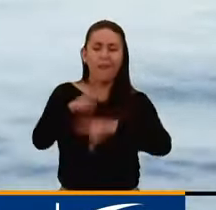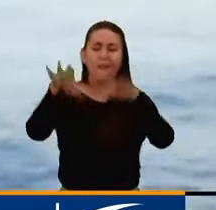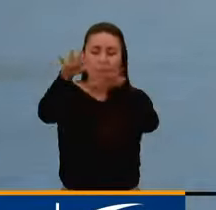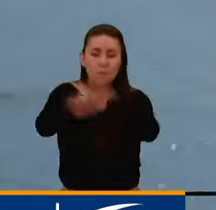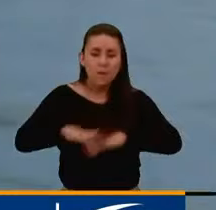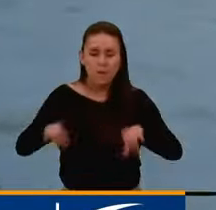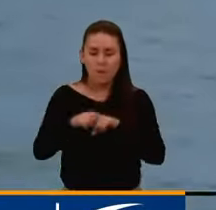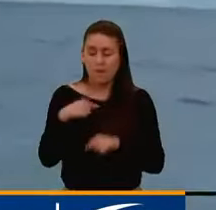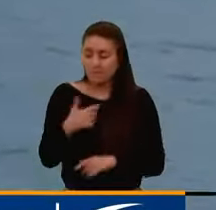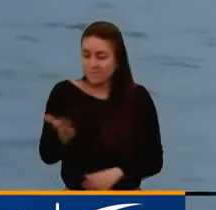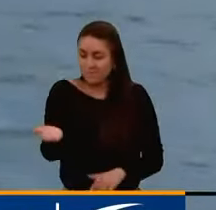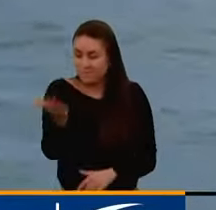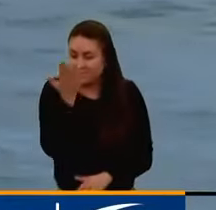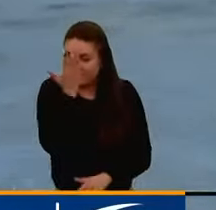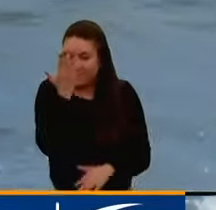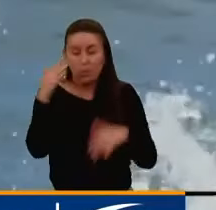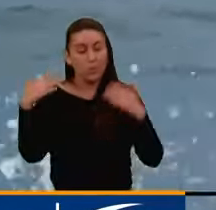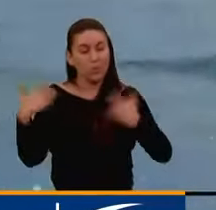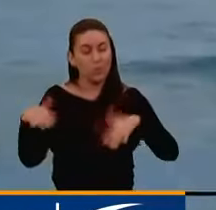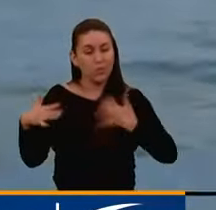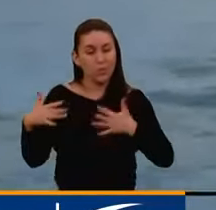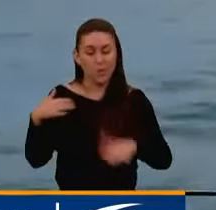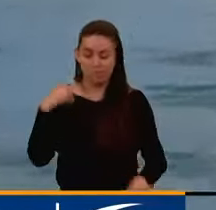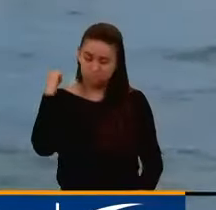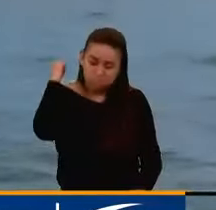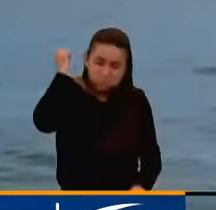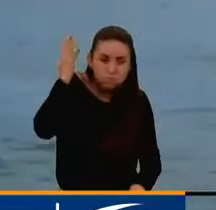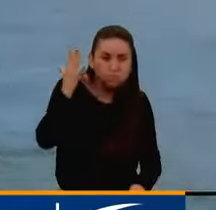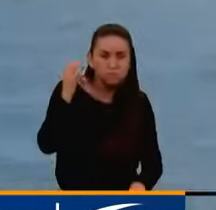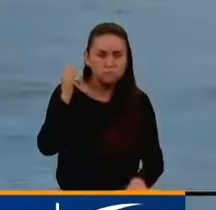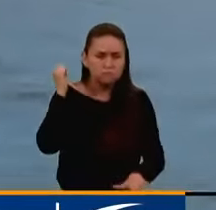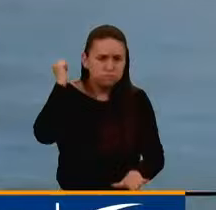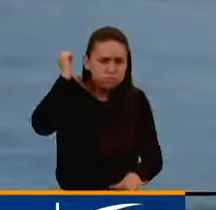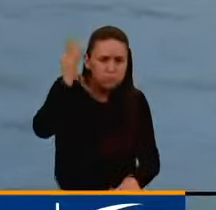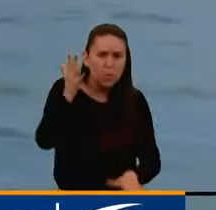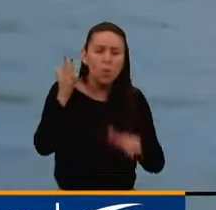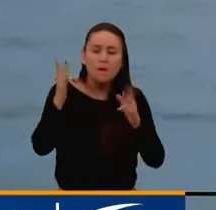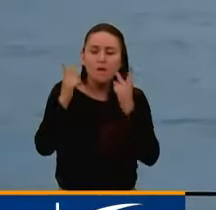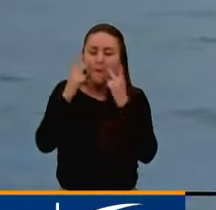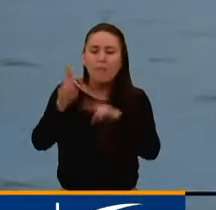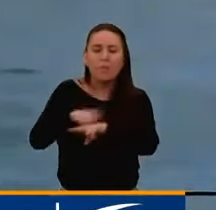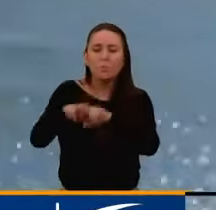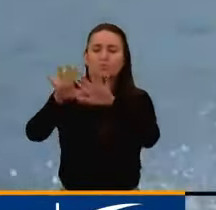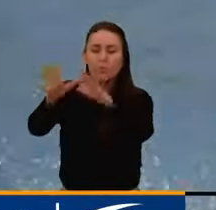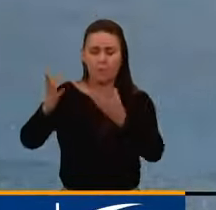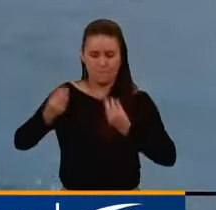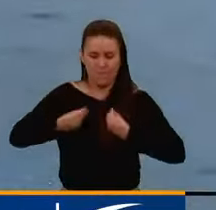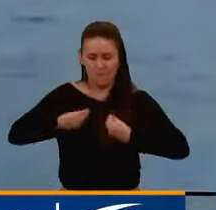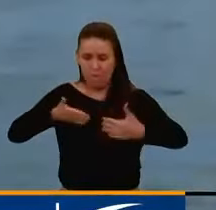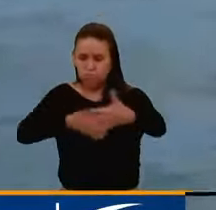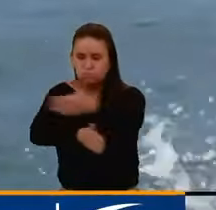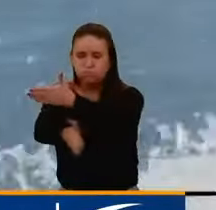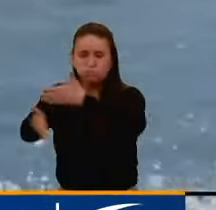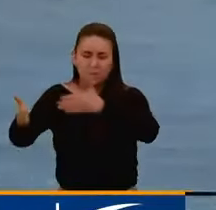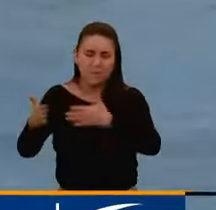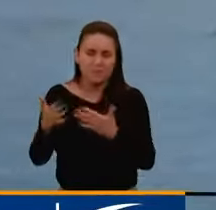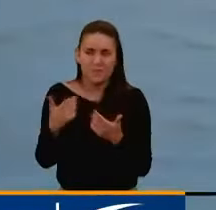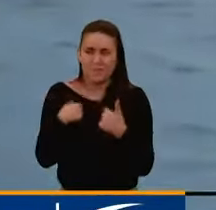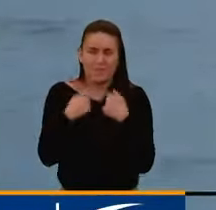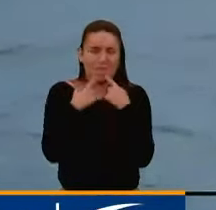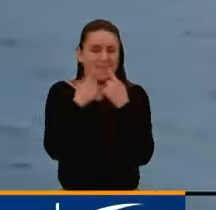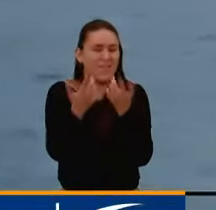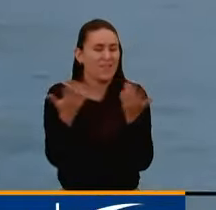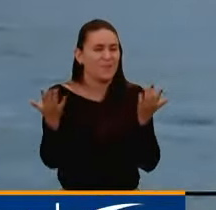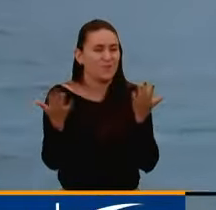cerca, ¿no? Ver las ballenas en su hábitat. Es inexplicable porque